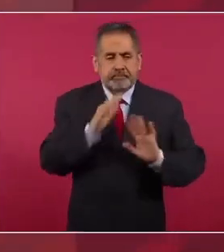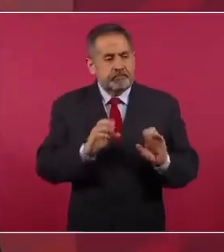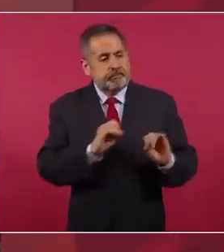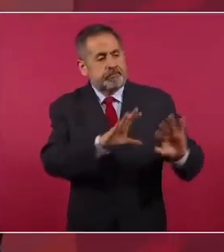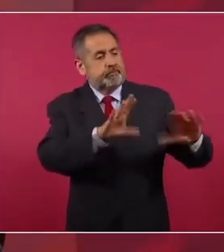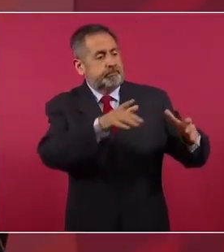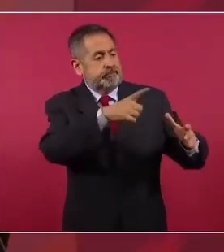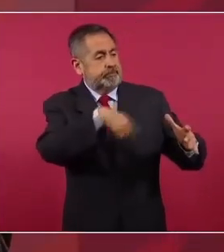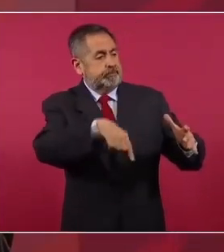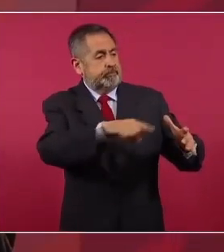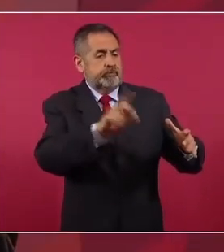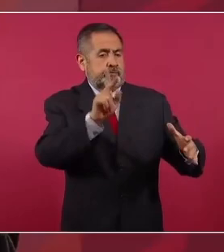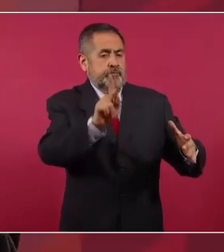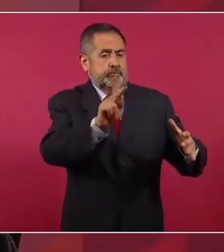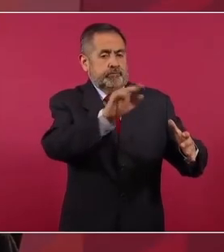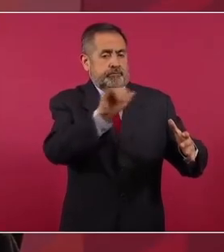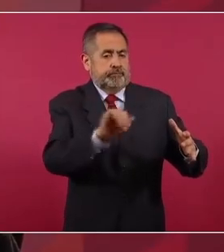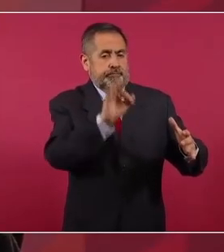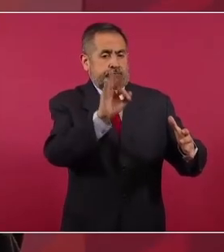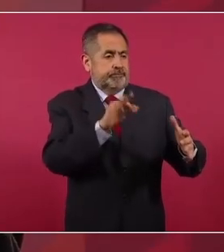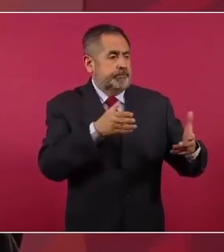intervenir,